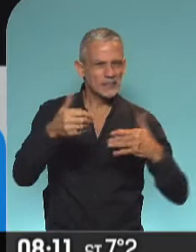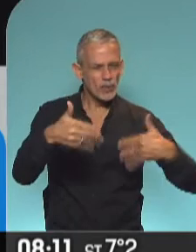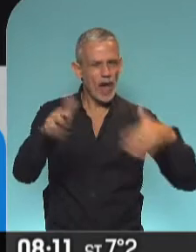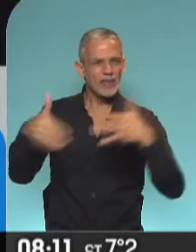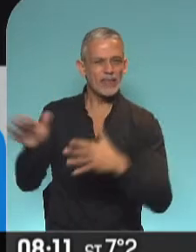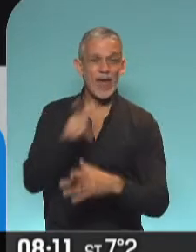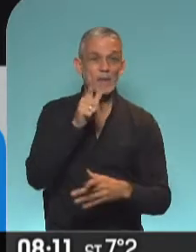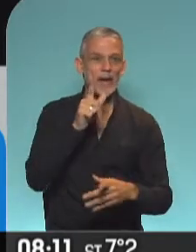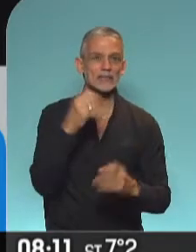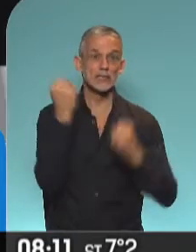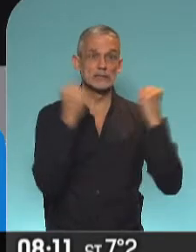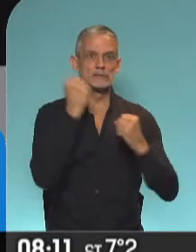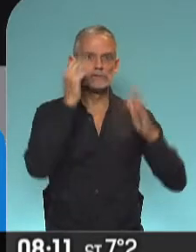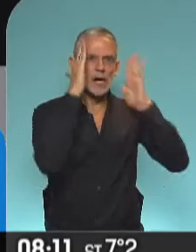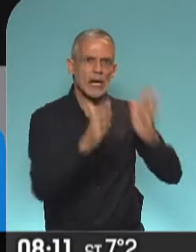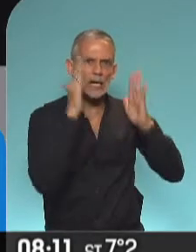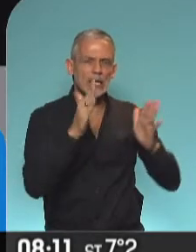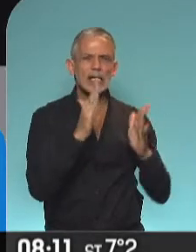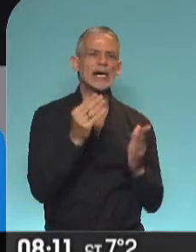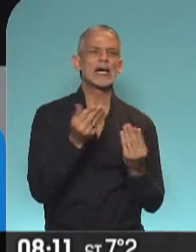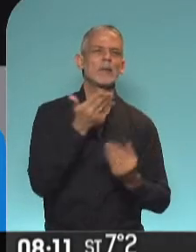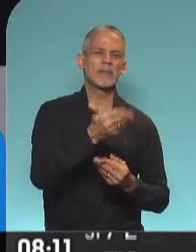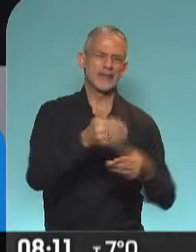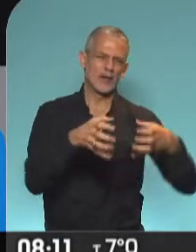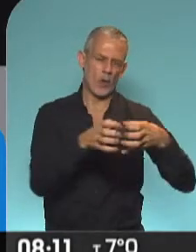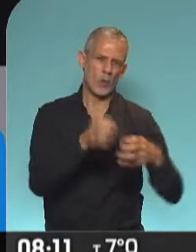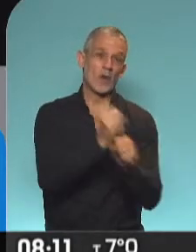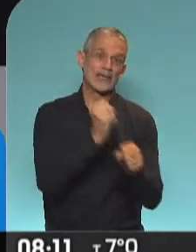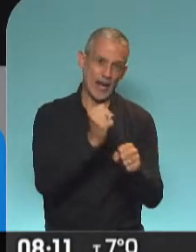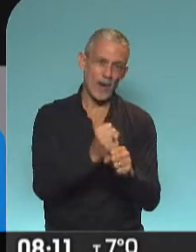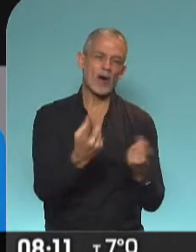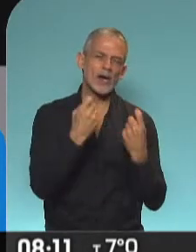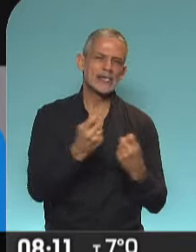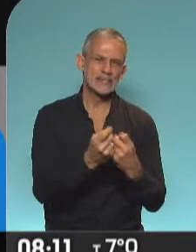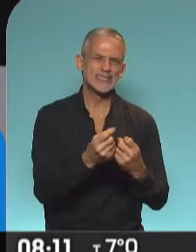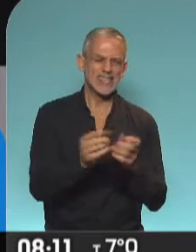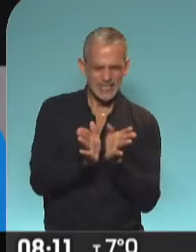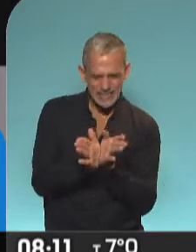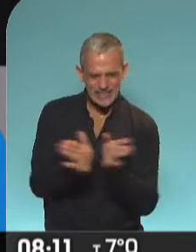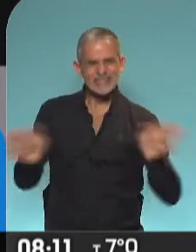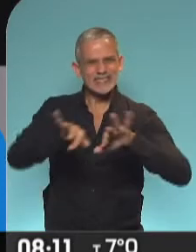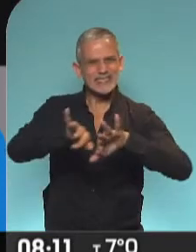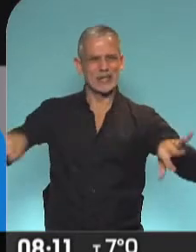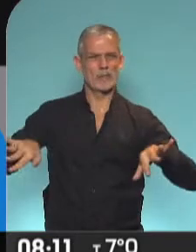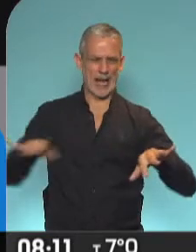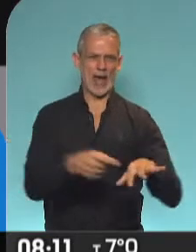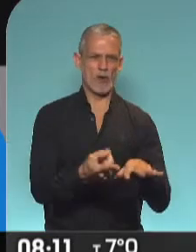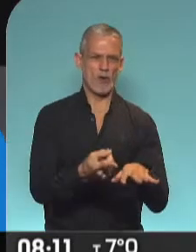cuestión económica en el sentido del reclamo de distintos sectores, y creo que hay que poder separar esos dos elementos, poder